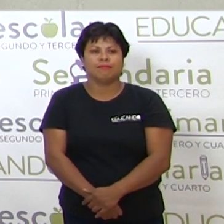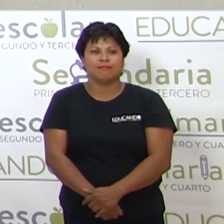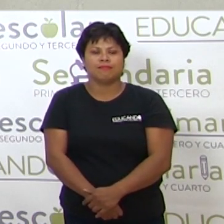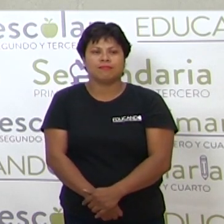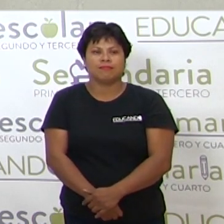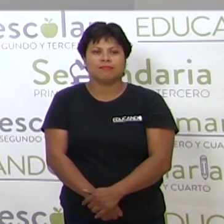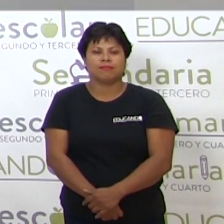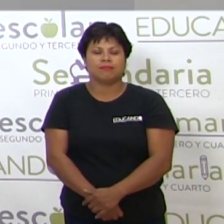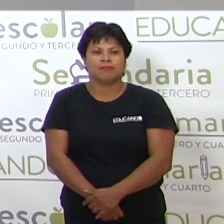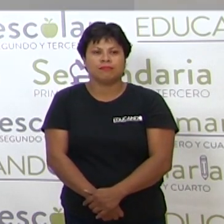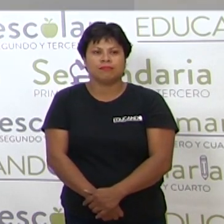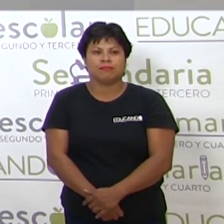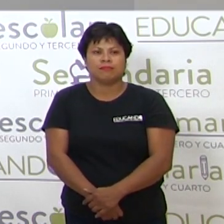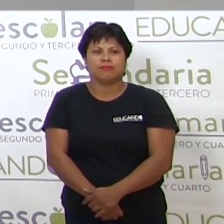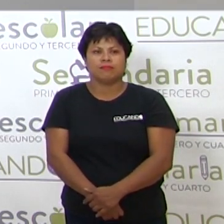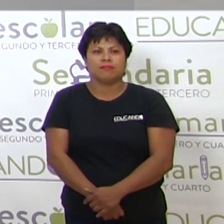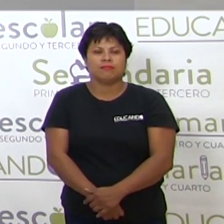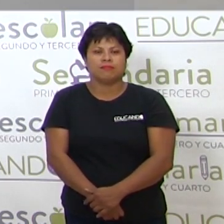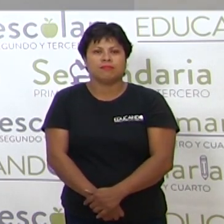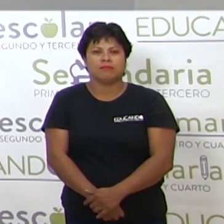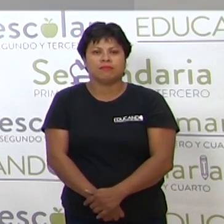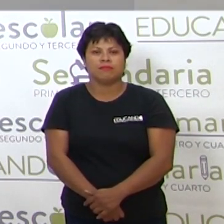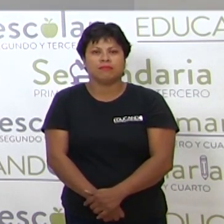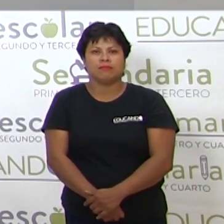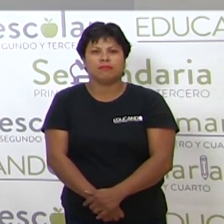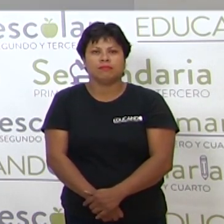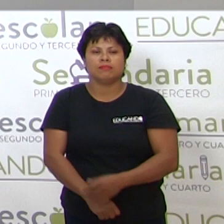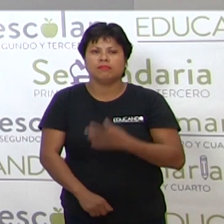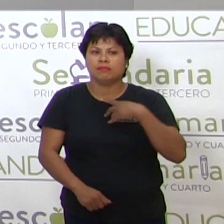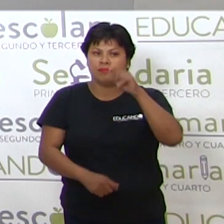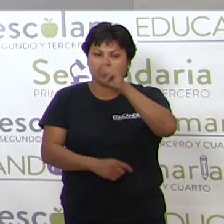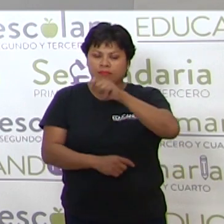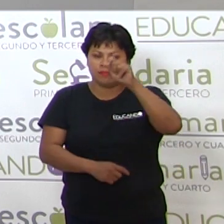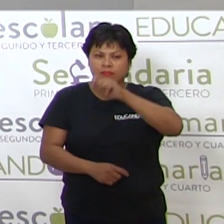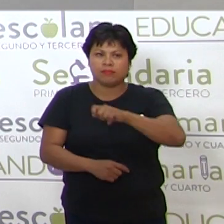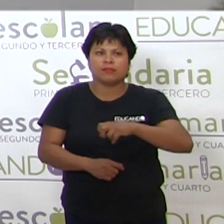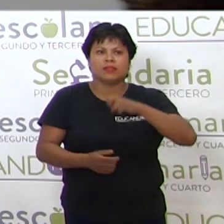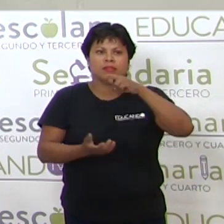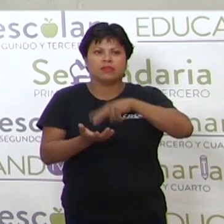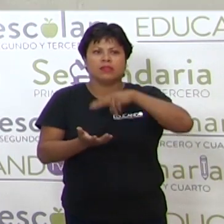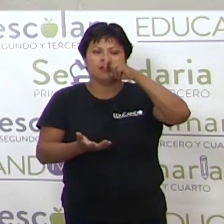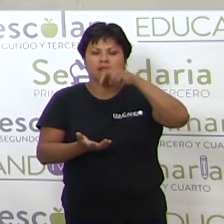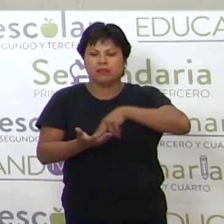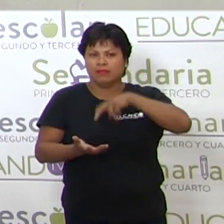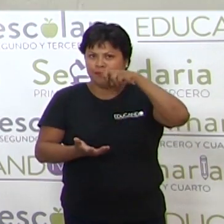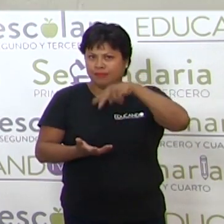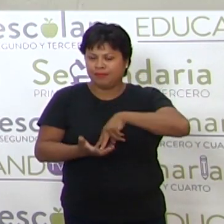bien pues escribir tarde